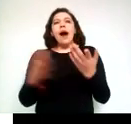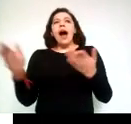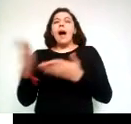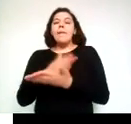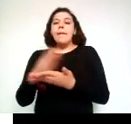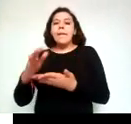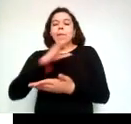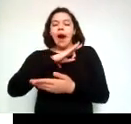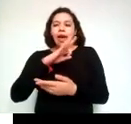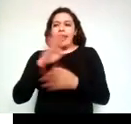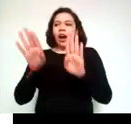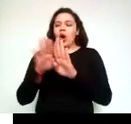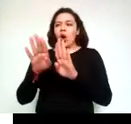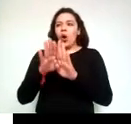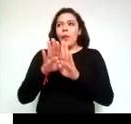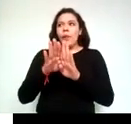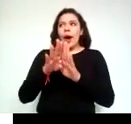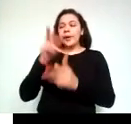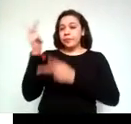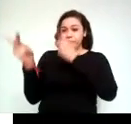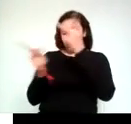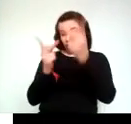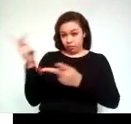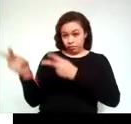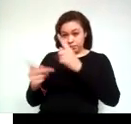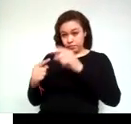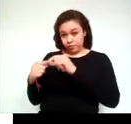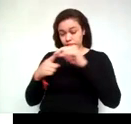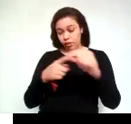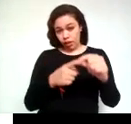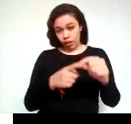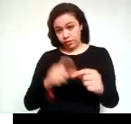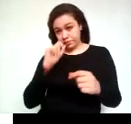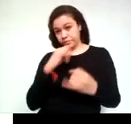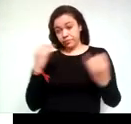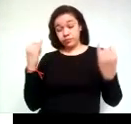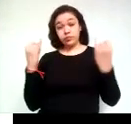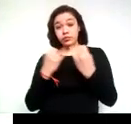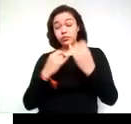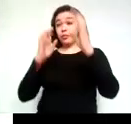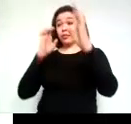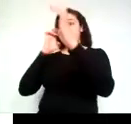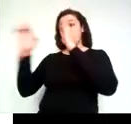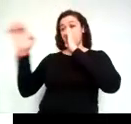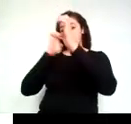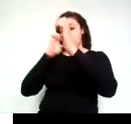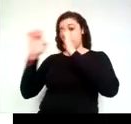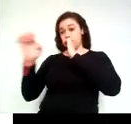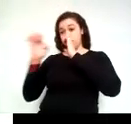tanto cuestionarios, los cuestionarios que vimos de las guías de referencia, como entrevistas, es